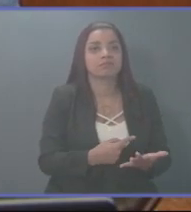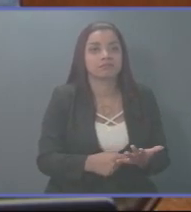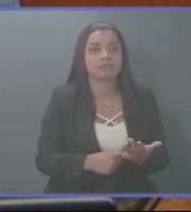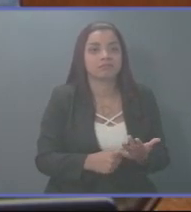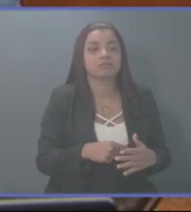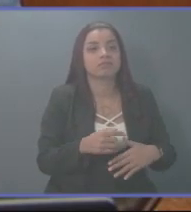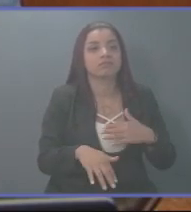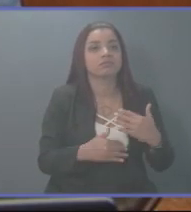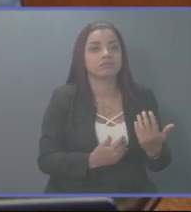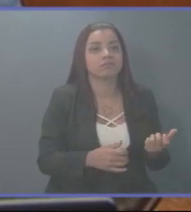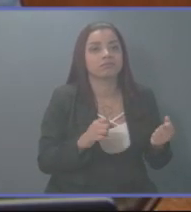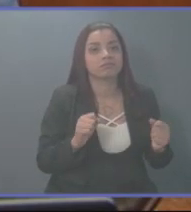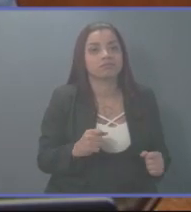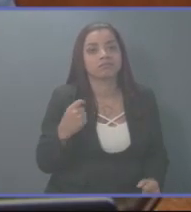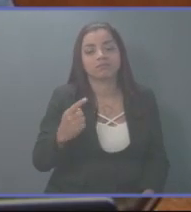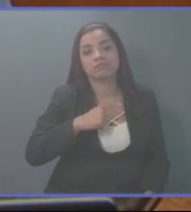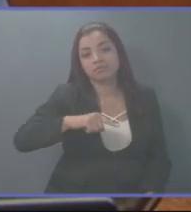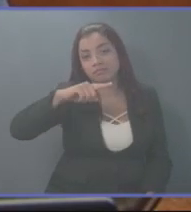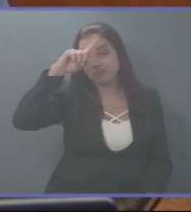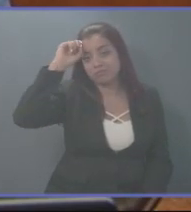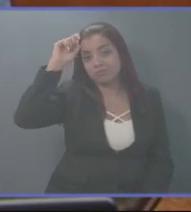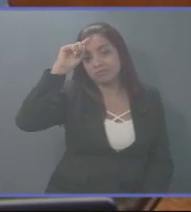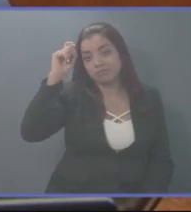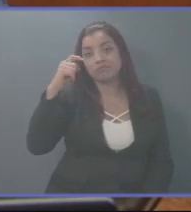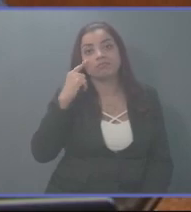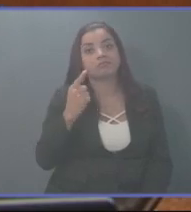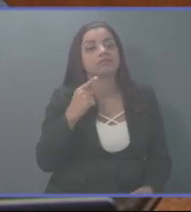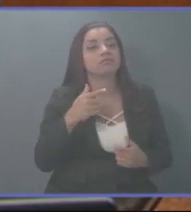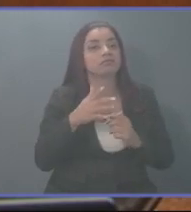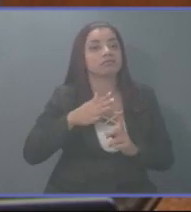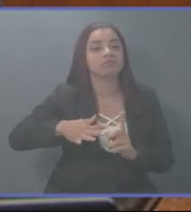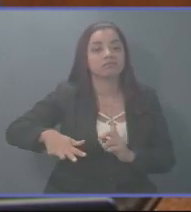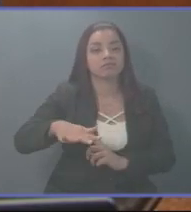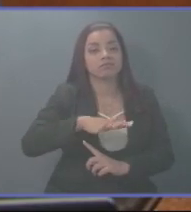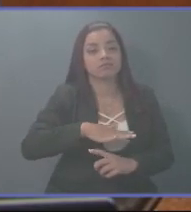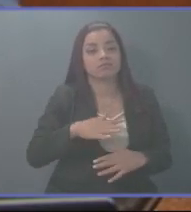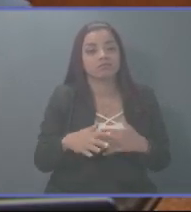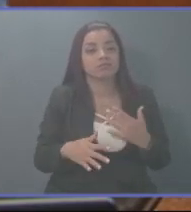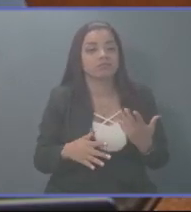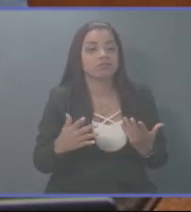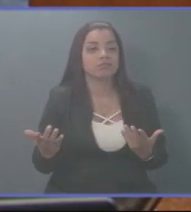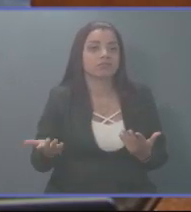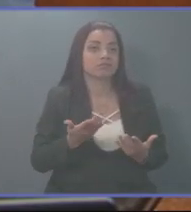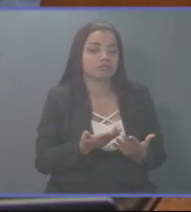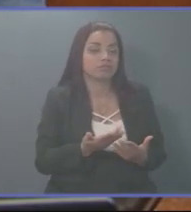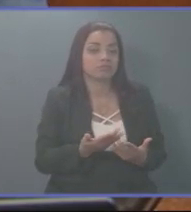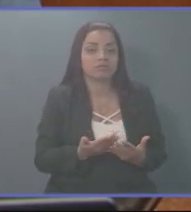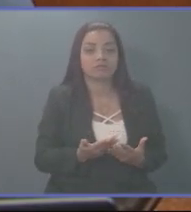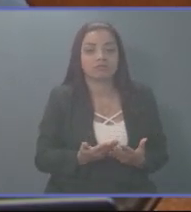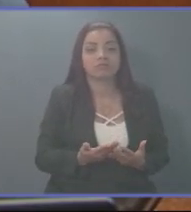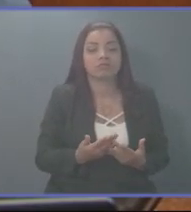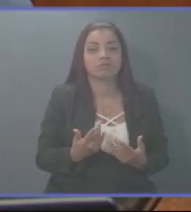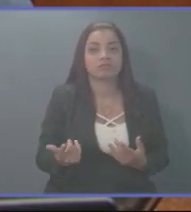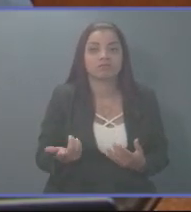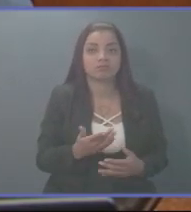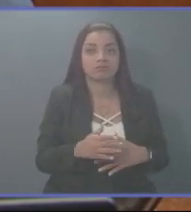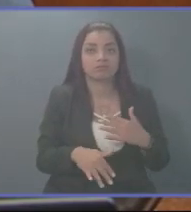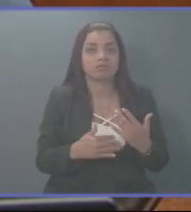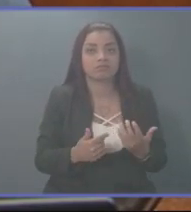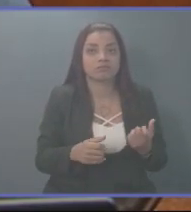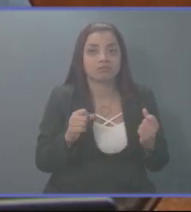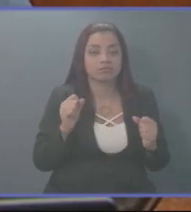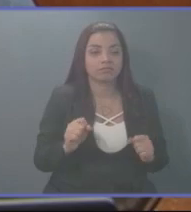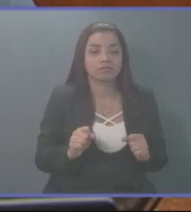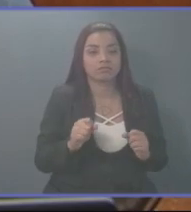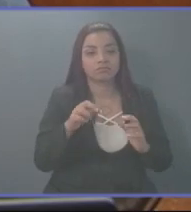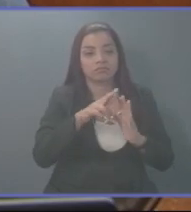constar que el trabajador o trabajadora se encuentre en condición de desplazamiento forzado. Para el cumplimiento de lo regulado